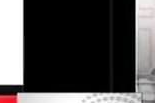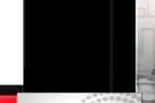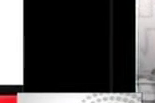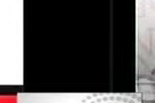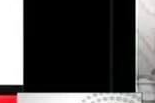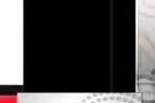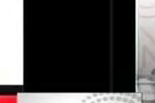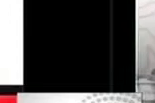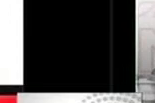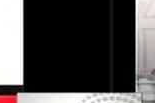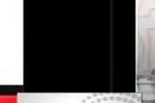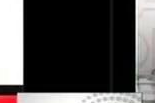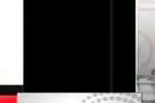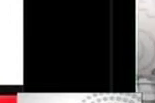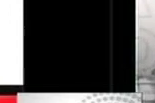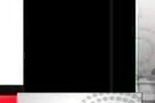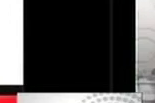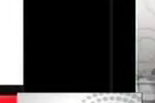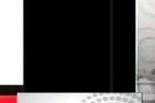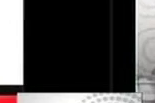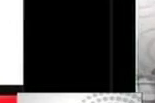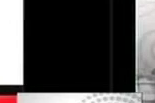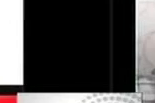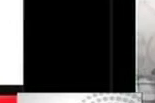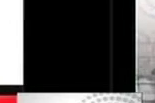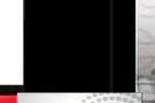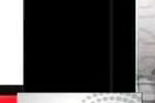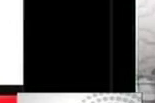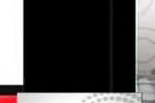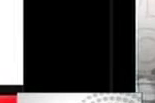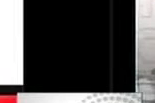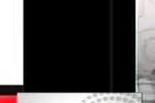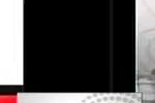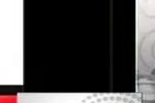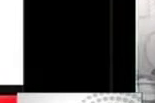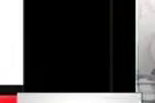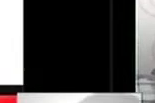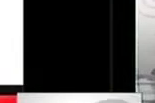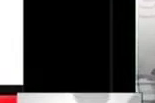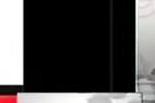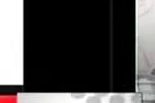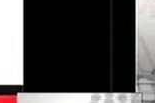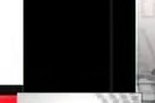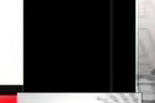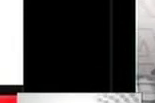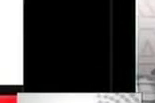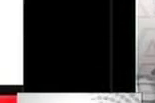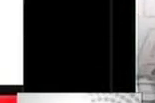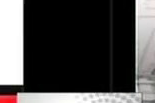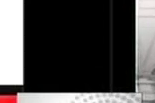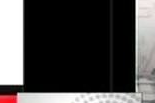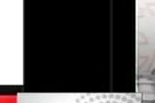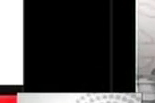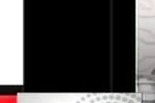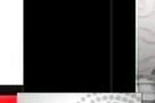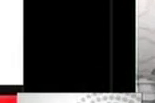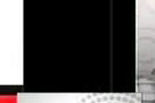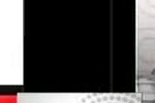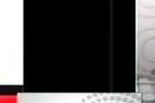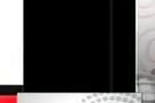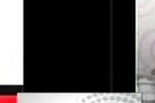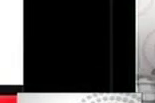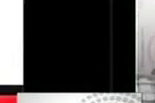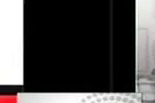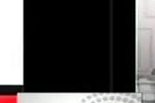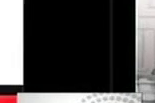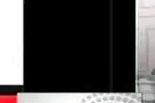del MEF vamos a anotar las preguntas y les vamos a hacer llegar las respuestas por escrito. ¿Sí? Si tienen cualquier pregunta sobre el presupuesto